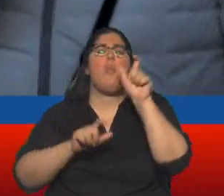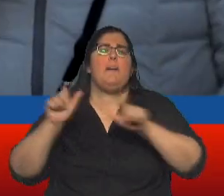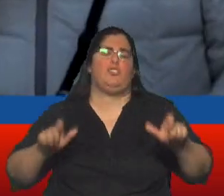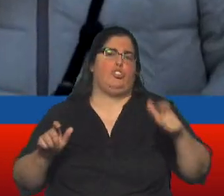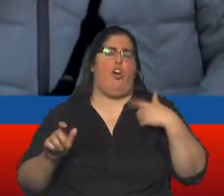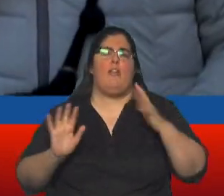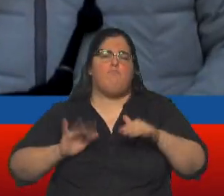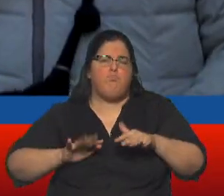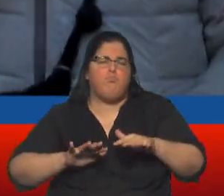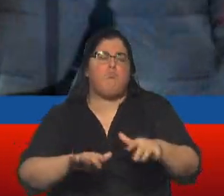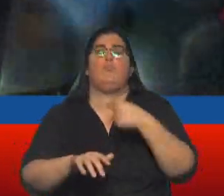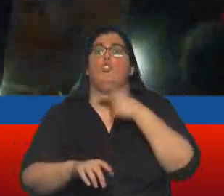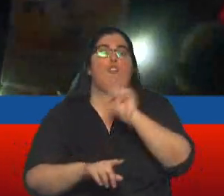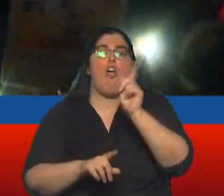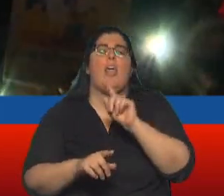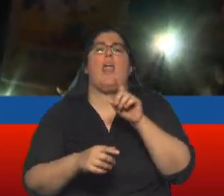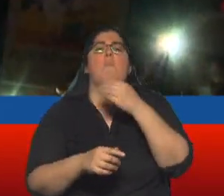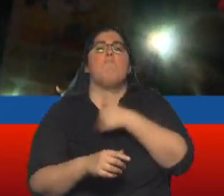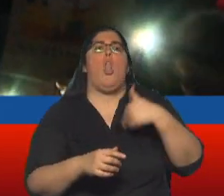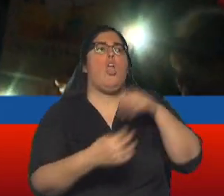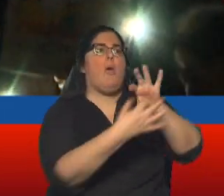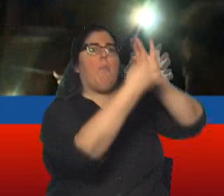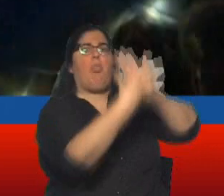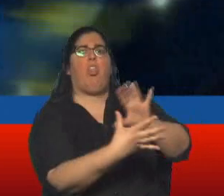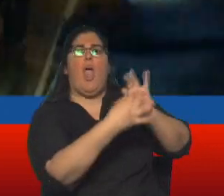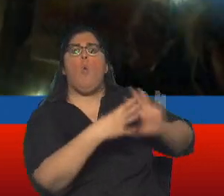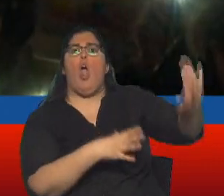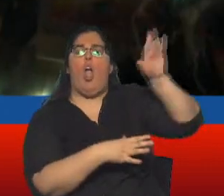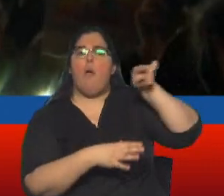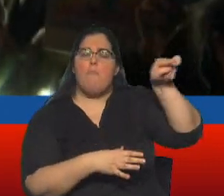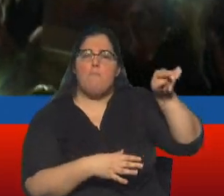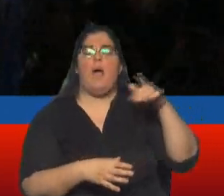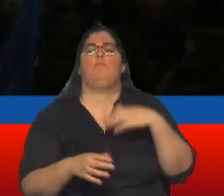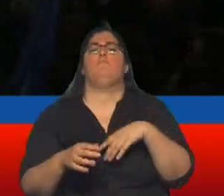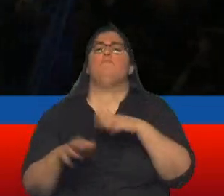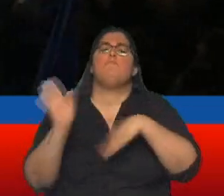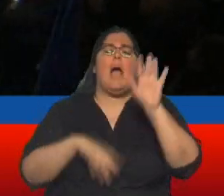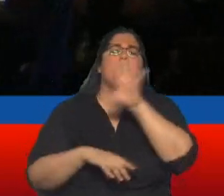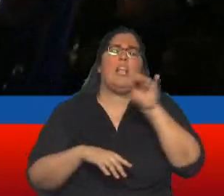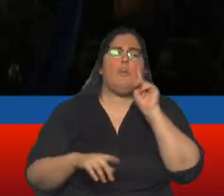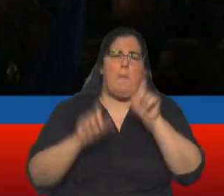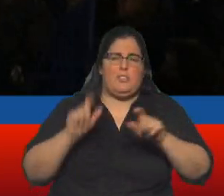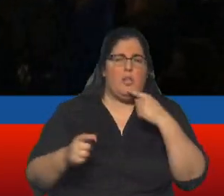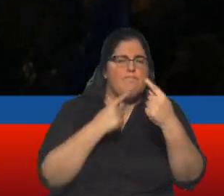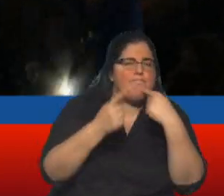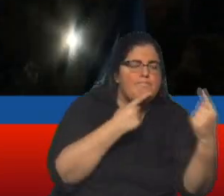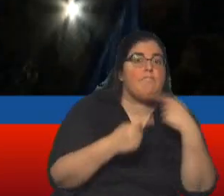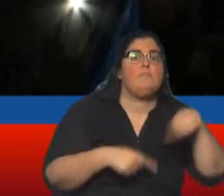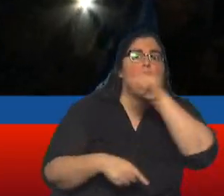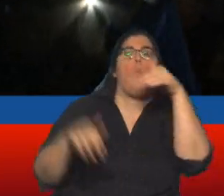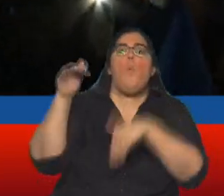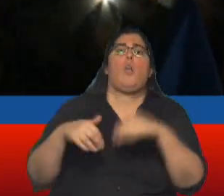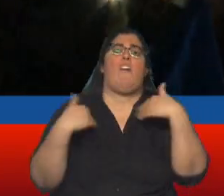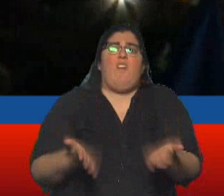en rechazo a la salida de la Unión. Más del 80% de los consultados en un sondeo votaría quedarse si se lo preguntaran en